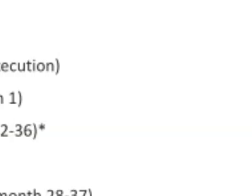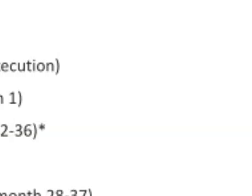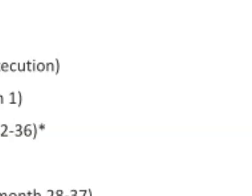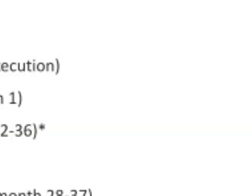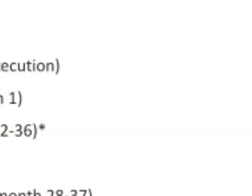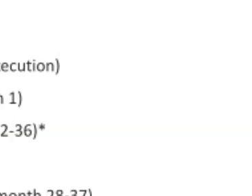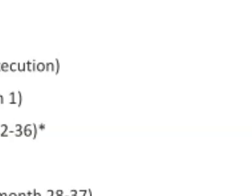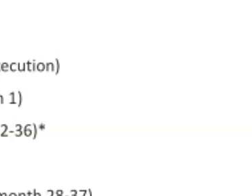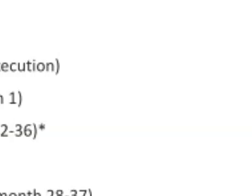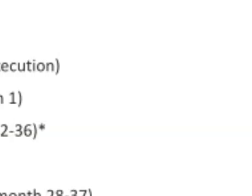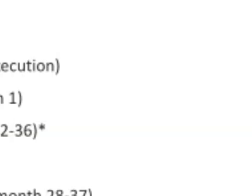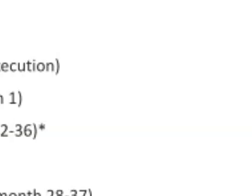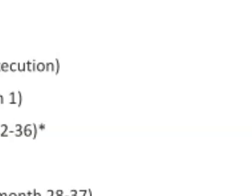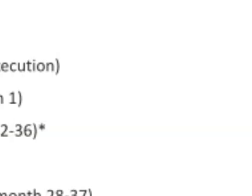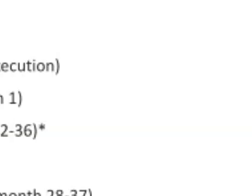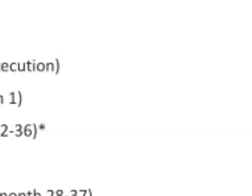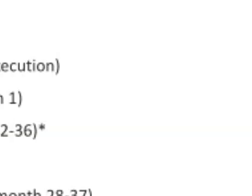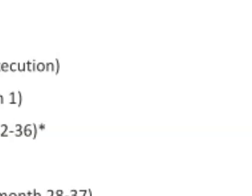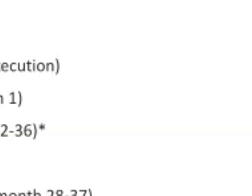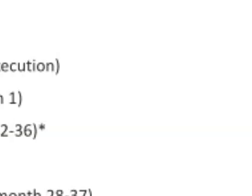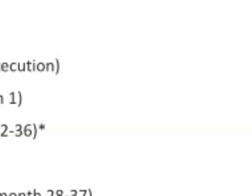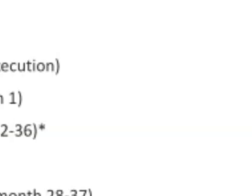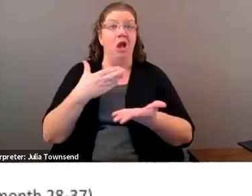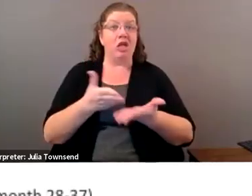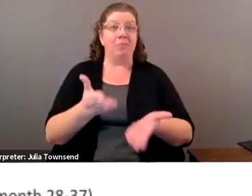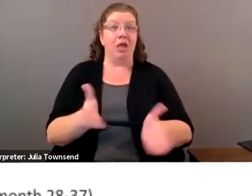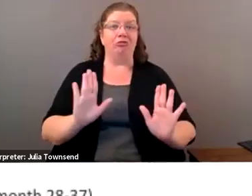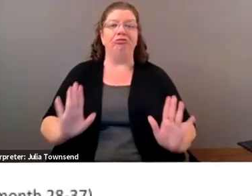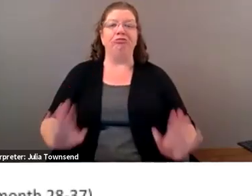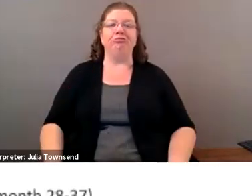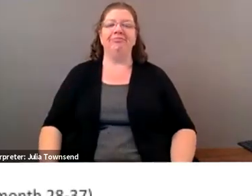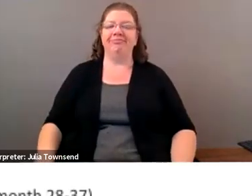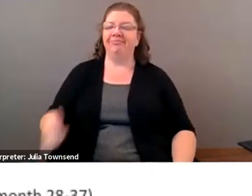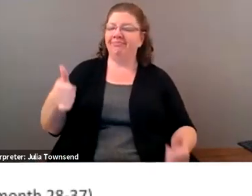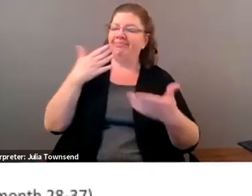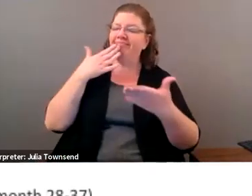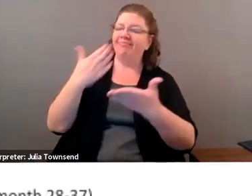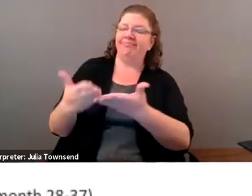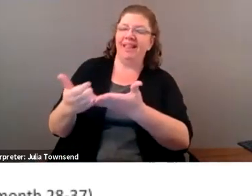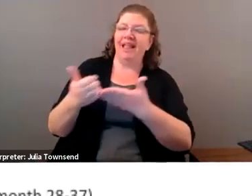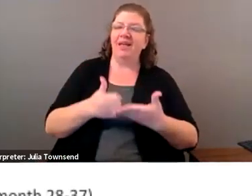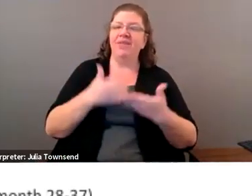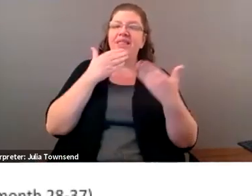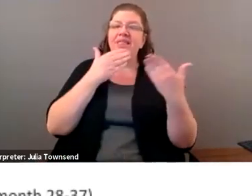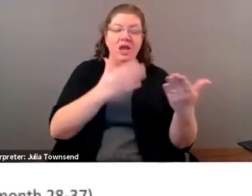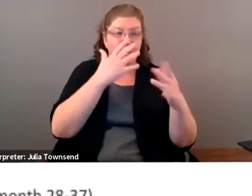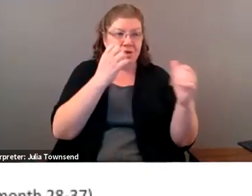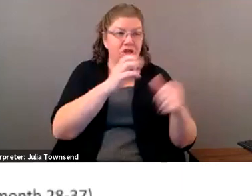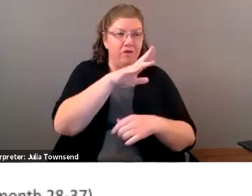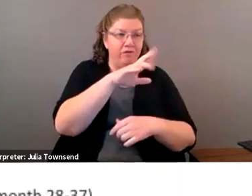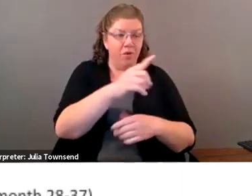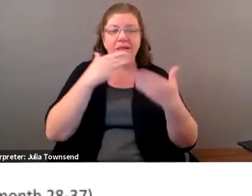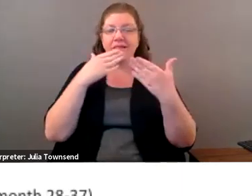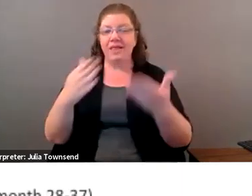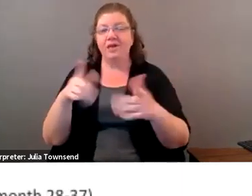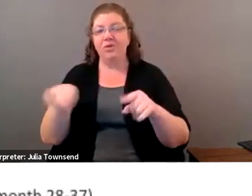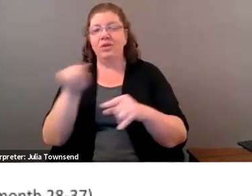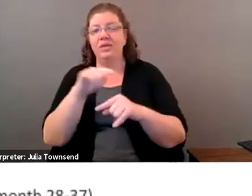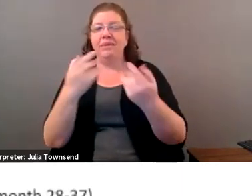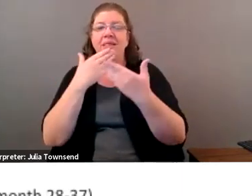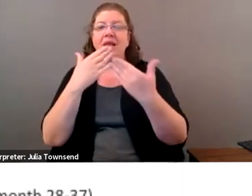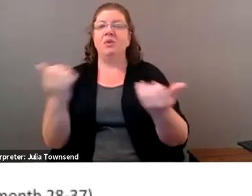el drenaje el tráfico este todo todos esos aspectos así que me bueno me voy a detener ahí